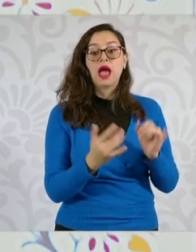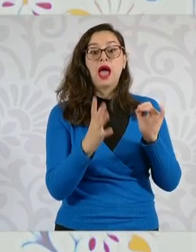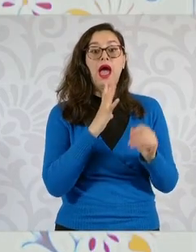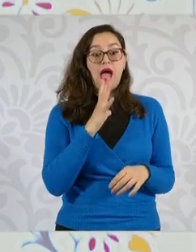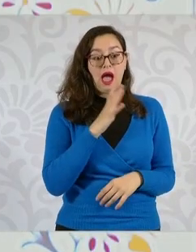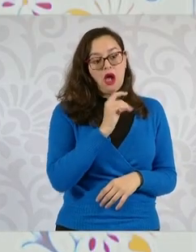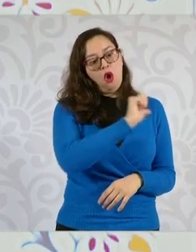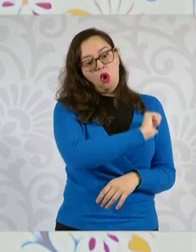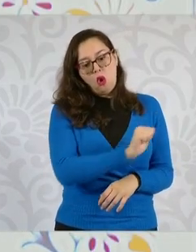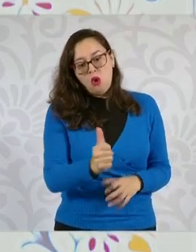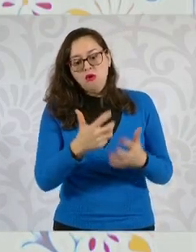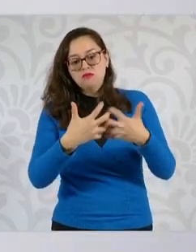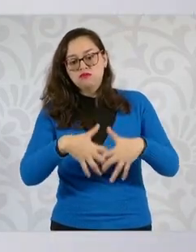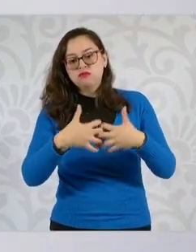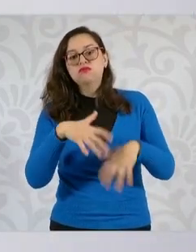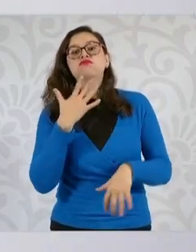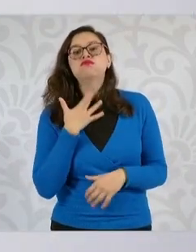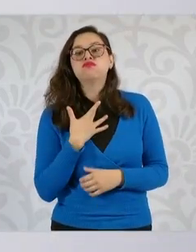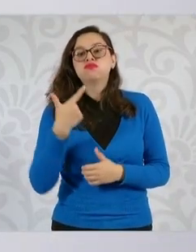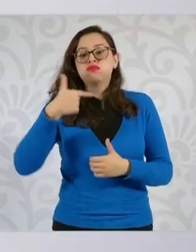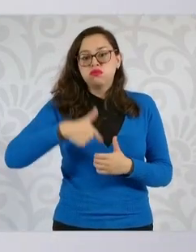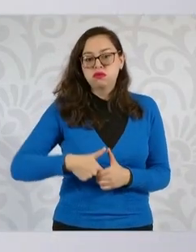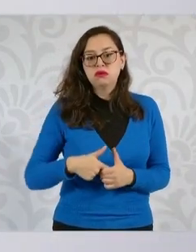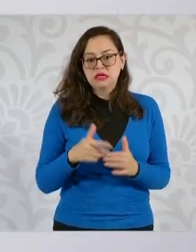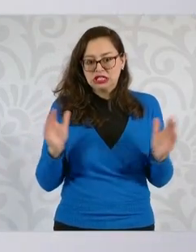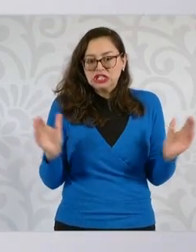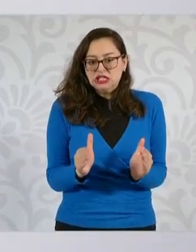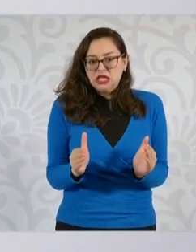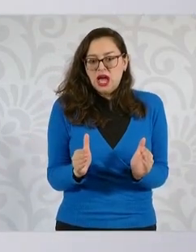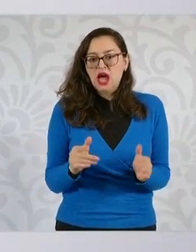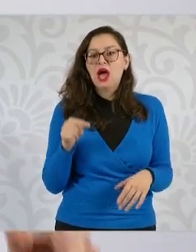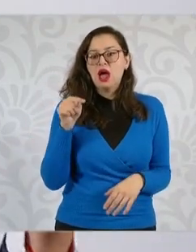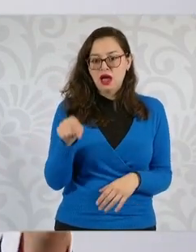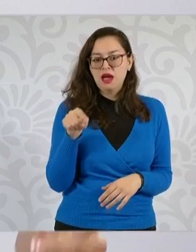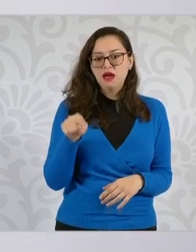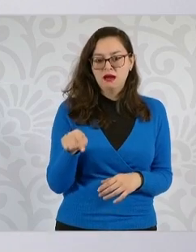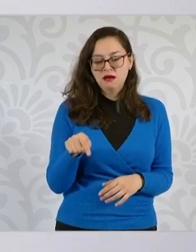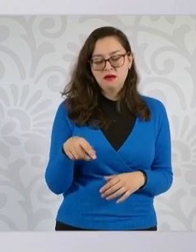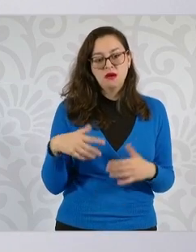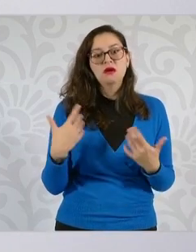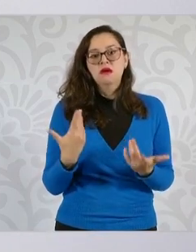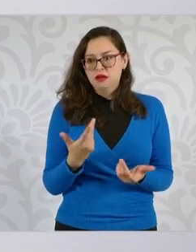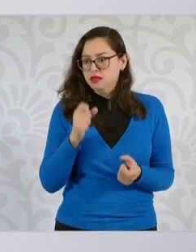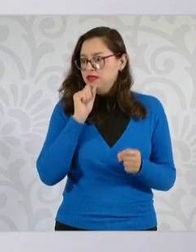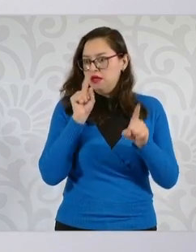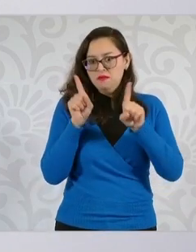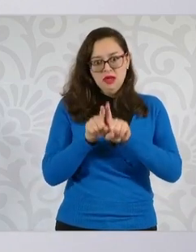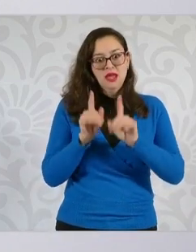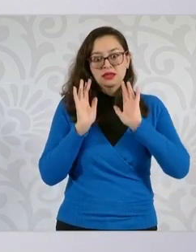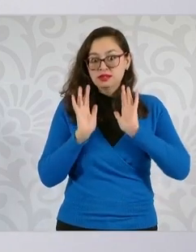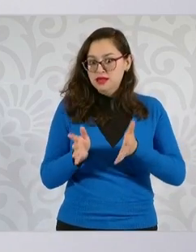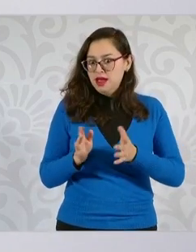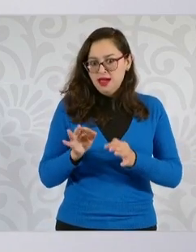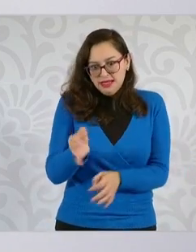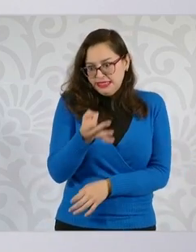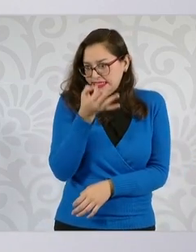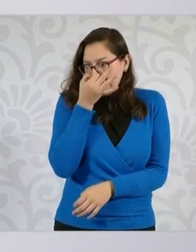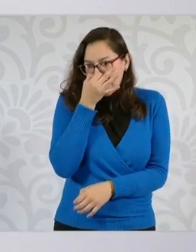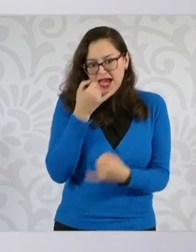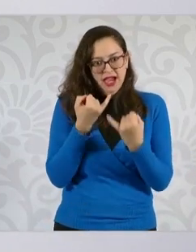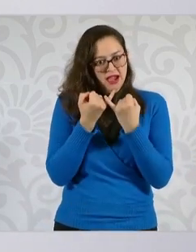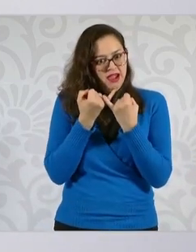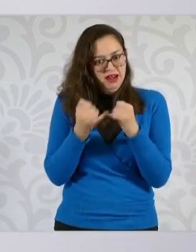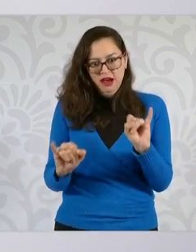la refinería que va a ayudar muchísimo que ya va muy adelantada el presidente López Obrador